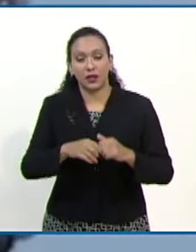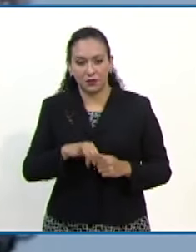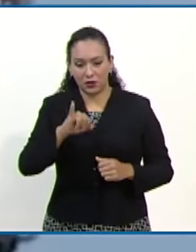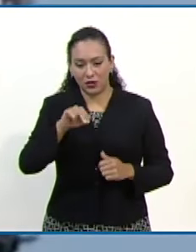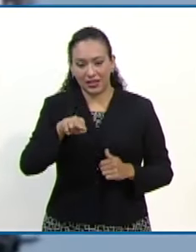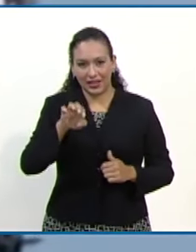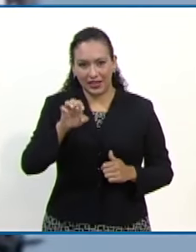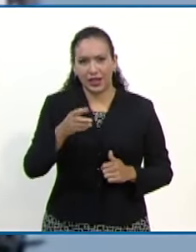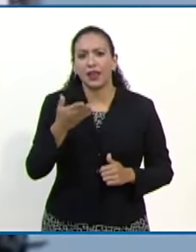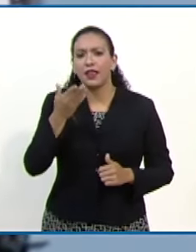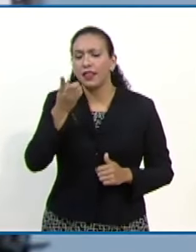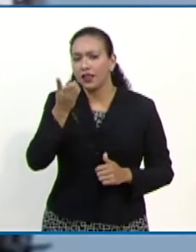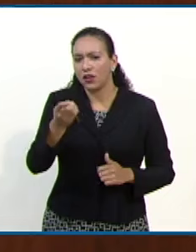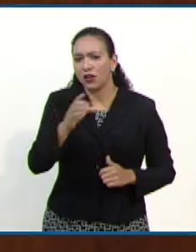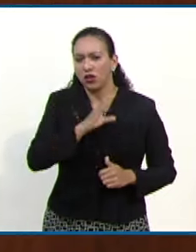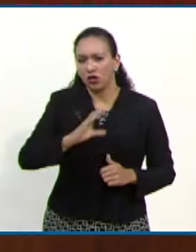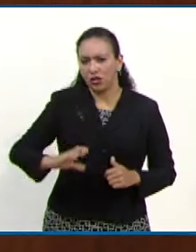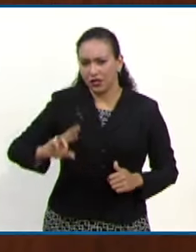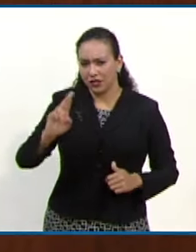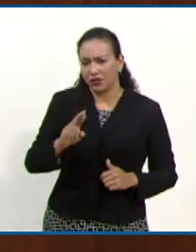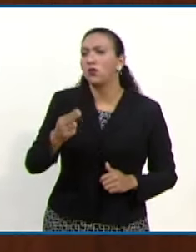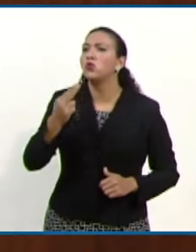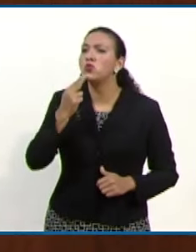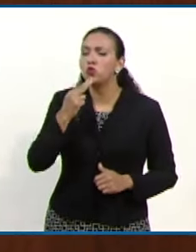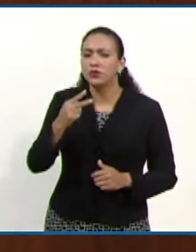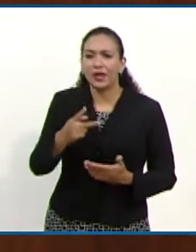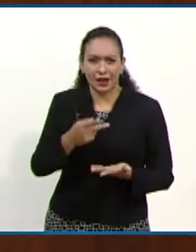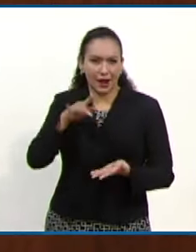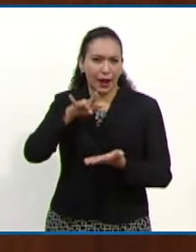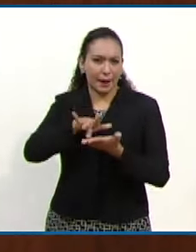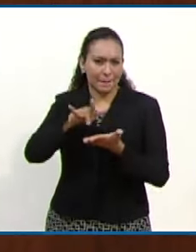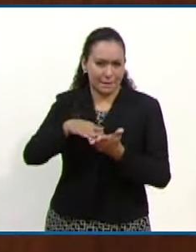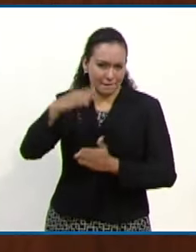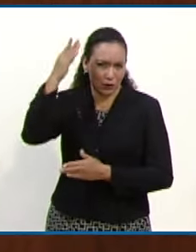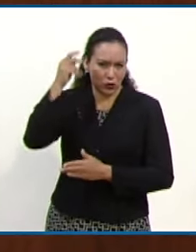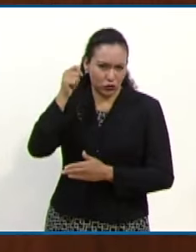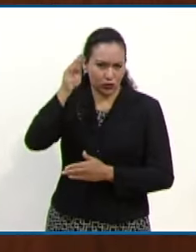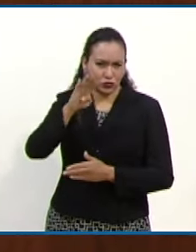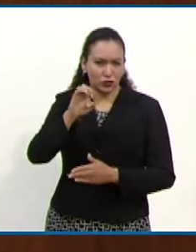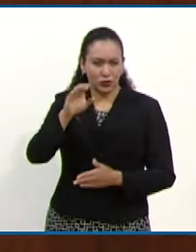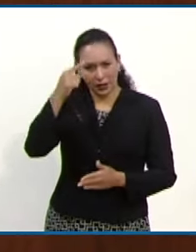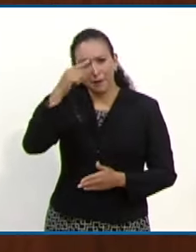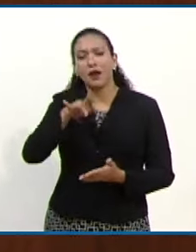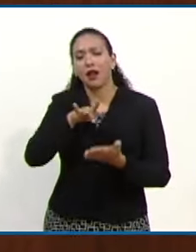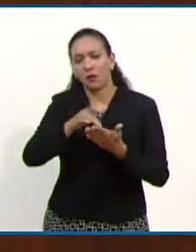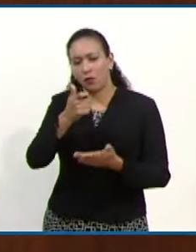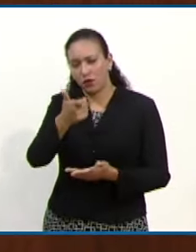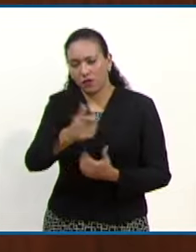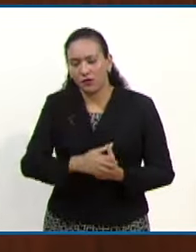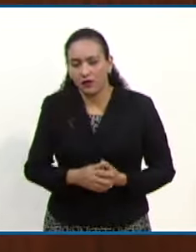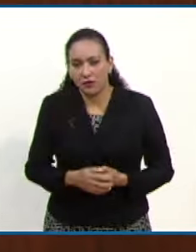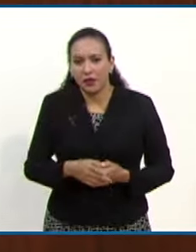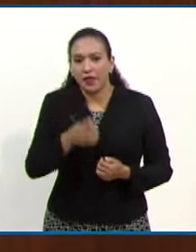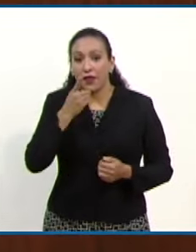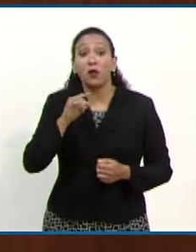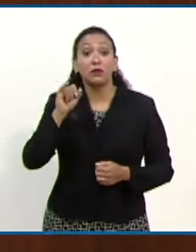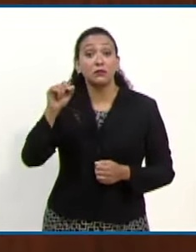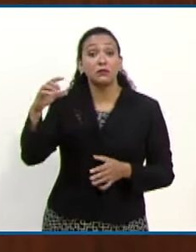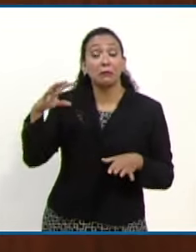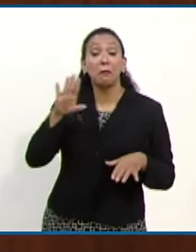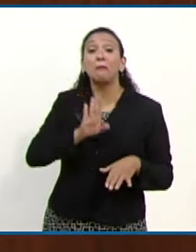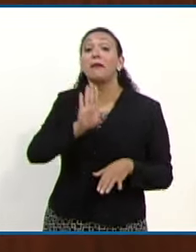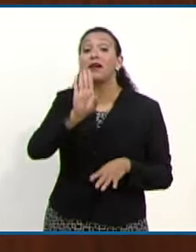que intercediera y evitara el uso de programas sociales con fines electorales, fijó su postura sobre su uso y